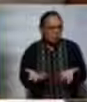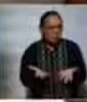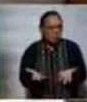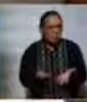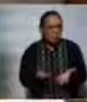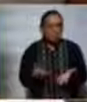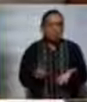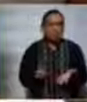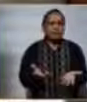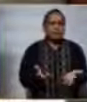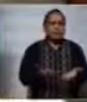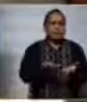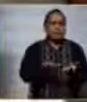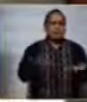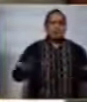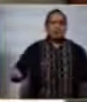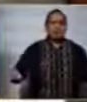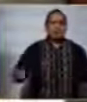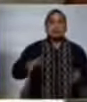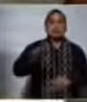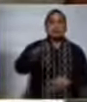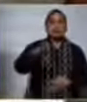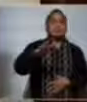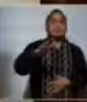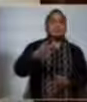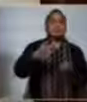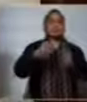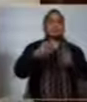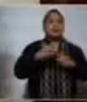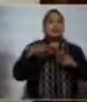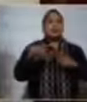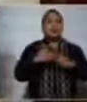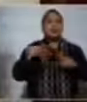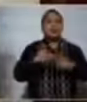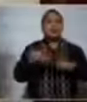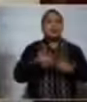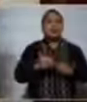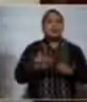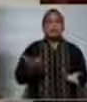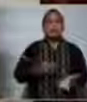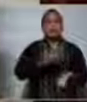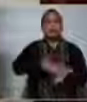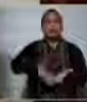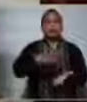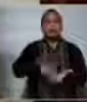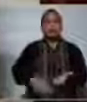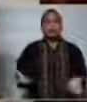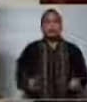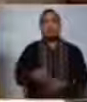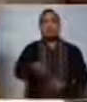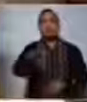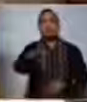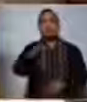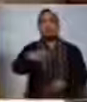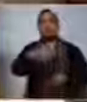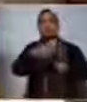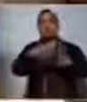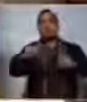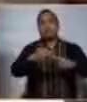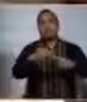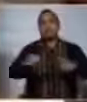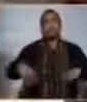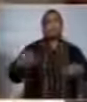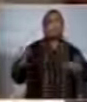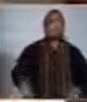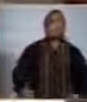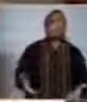compró a 19 centavos el metro cuadrado. Entonces, si le alcanzaba Entonces, si le hasta alcanzaba, un claro, niño, si en el lugar de ir terreno al cine, me cuesta compro unos 19 centavos, pues terrenitos, te ¿no? Pues alcanza sí, con tu sueldo,